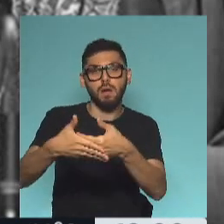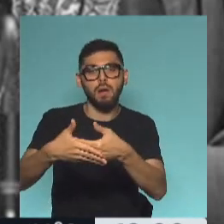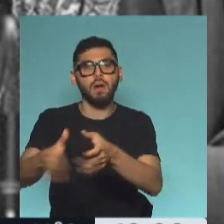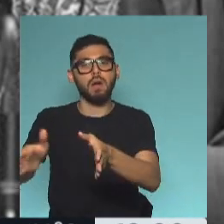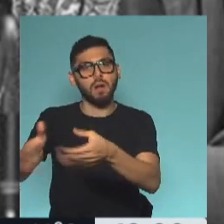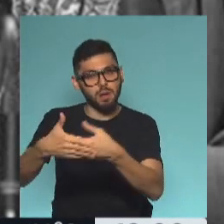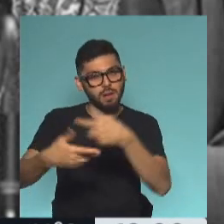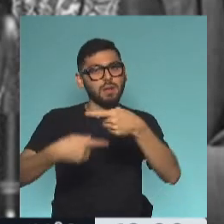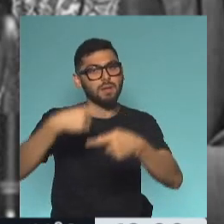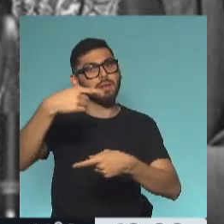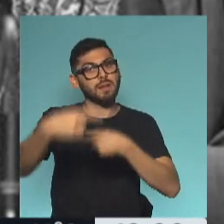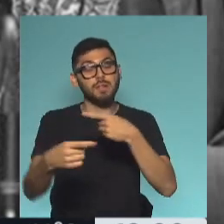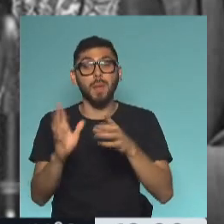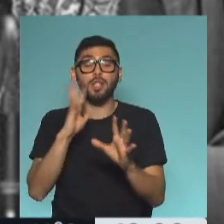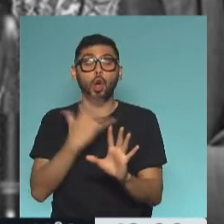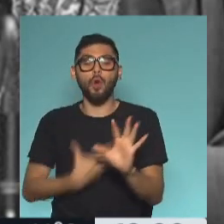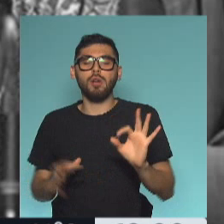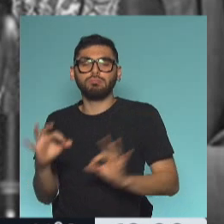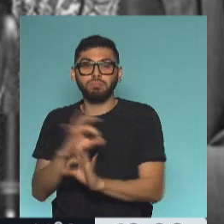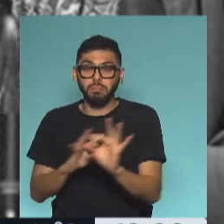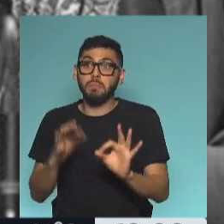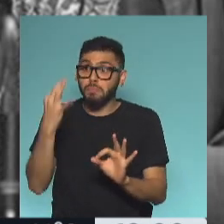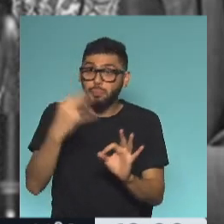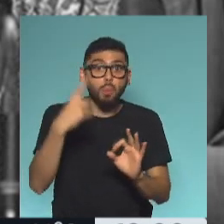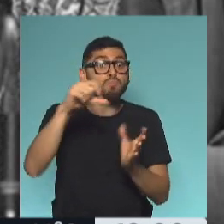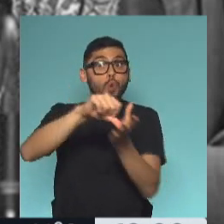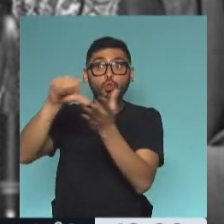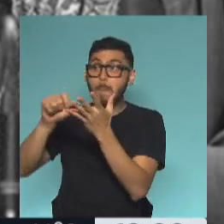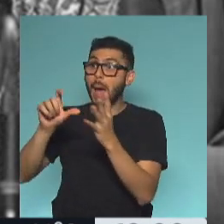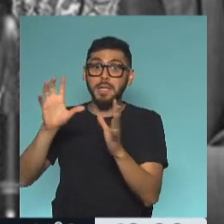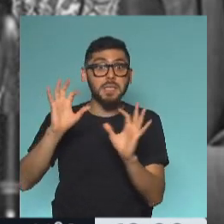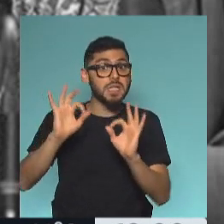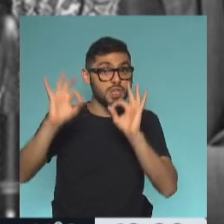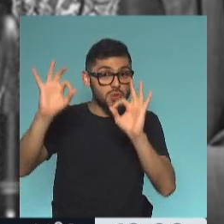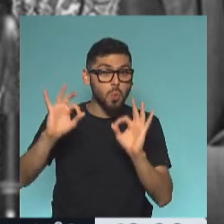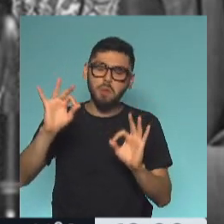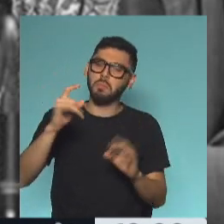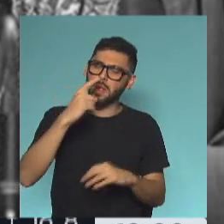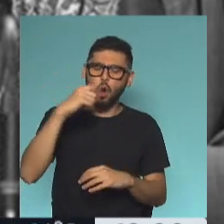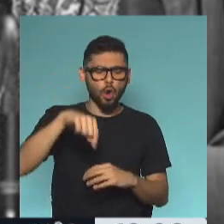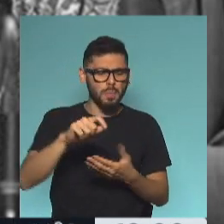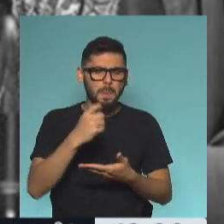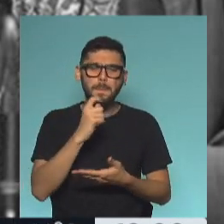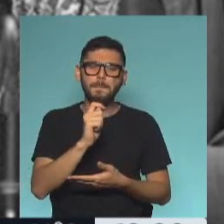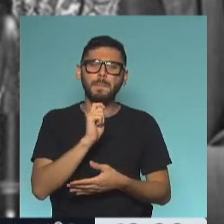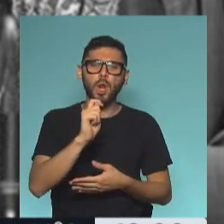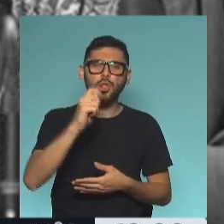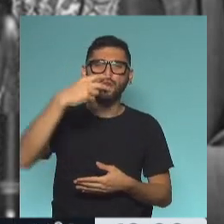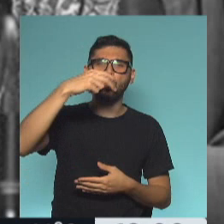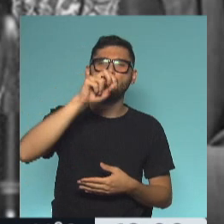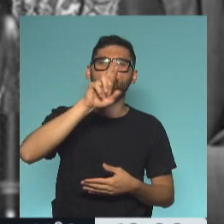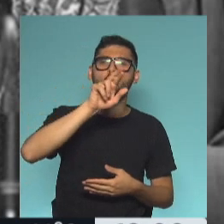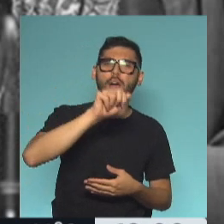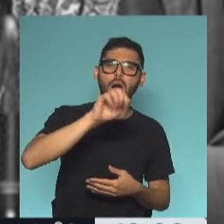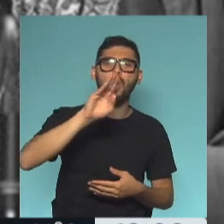que tiene el gobierno, que es algo que empieza a crecer en muchos países. Es algo que hoy en una nota muy interesante de la periodista Nora Barr,